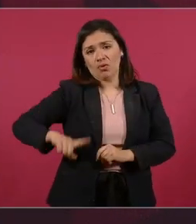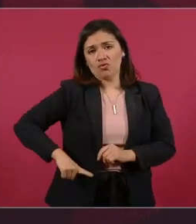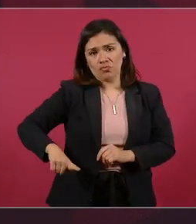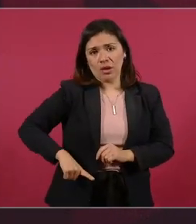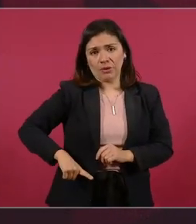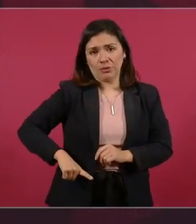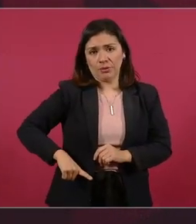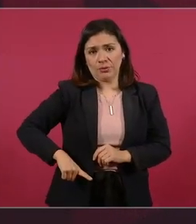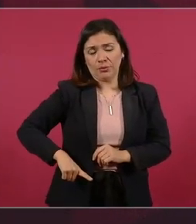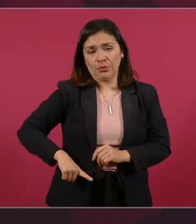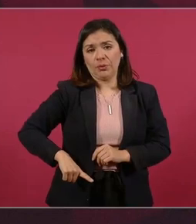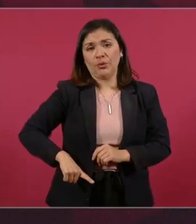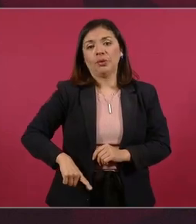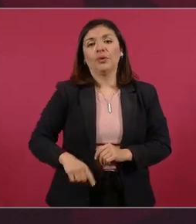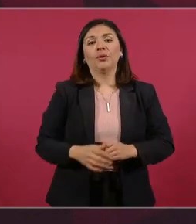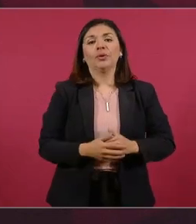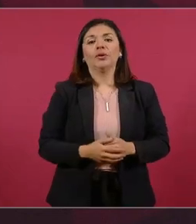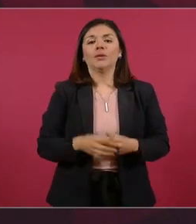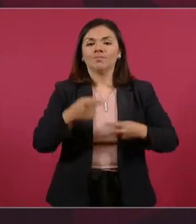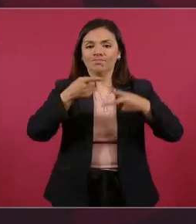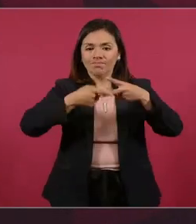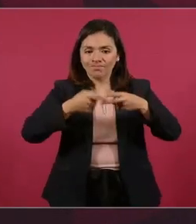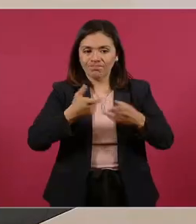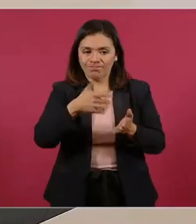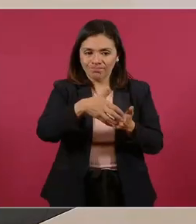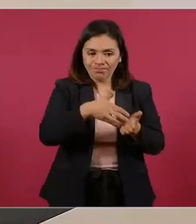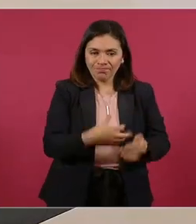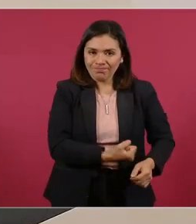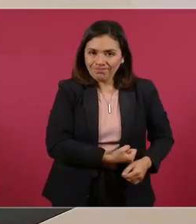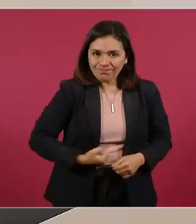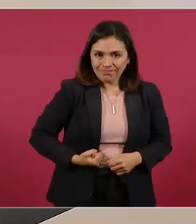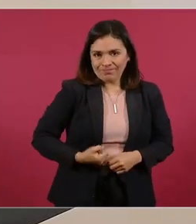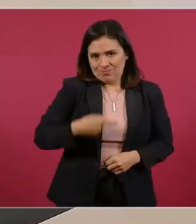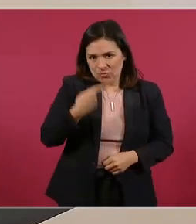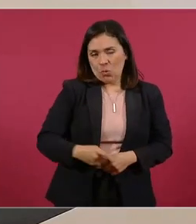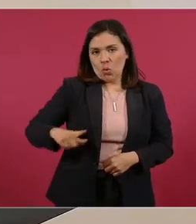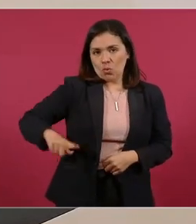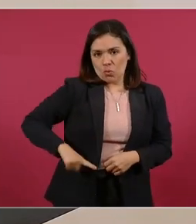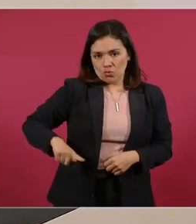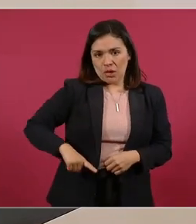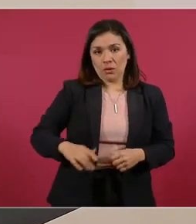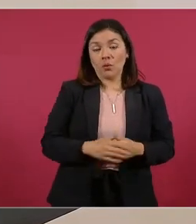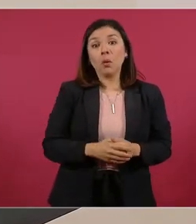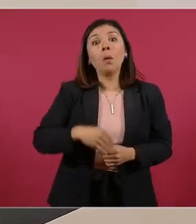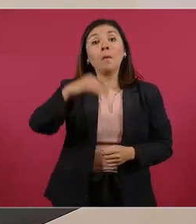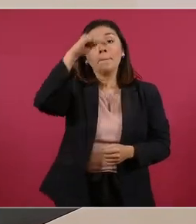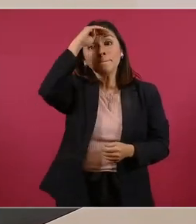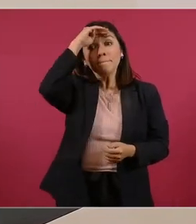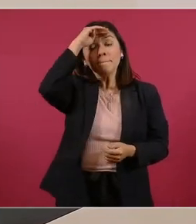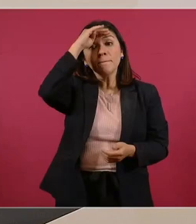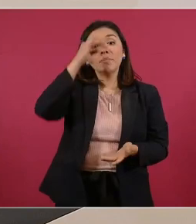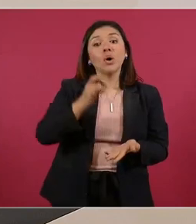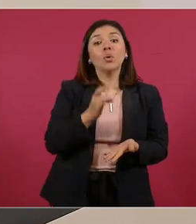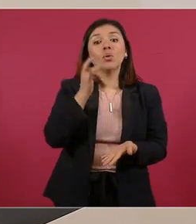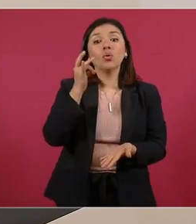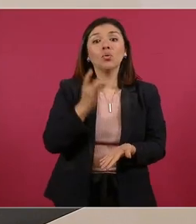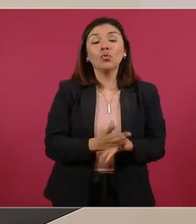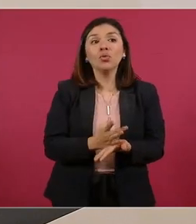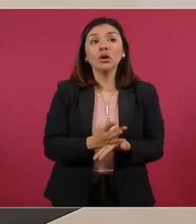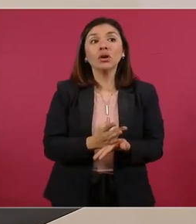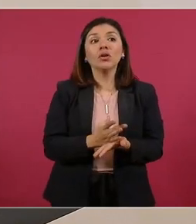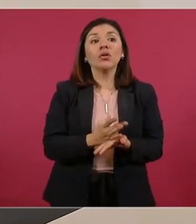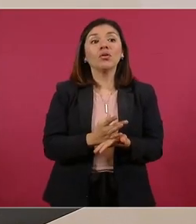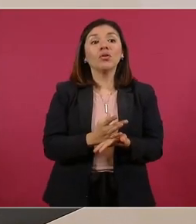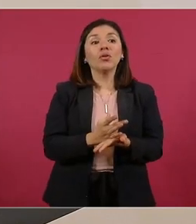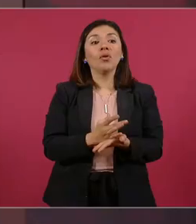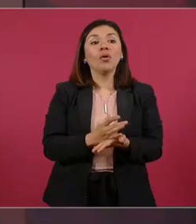es la austeridad de Estado, no solo para